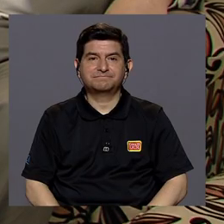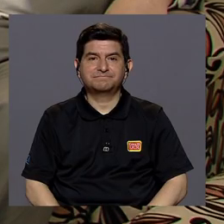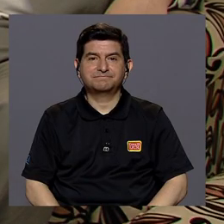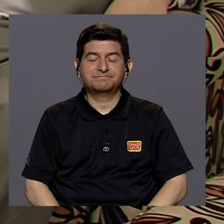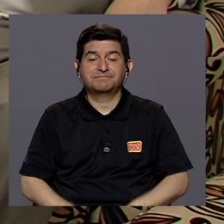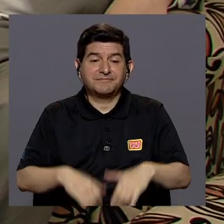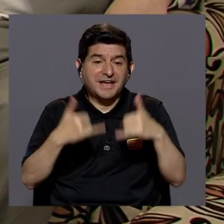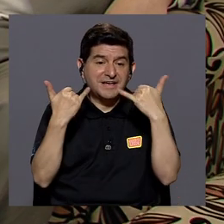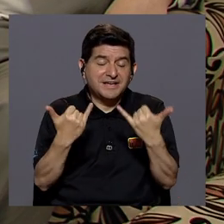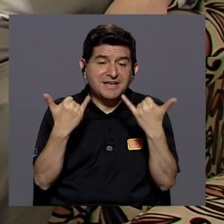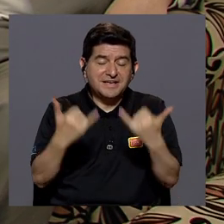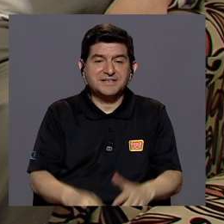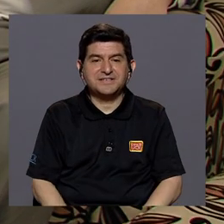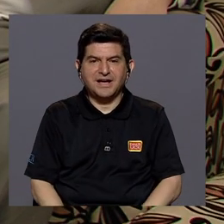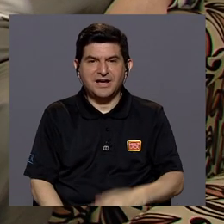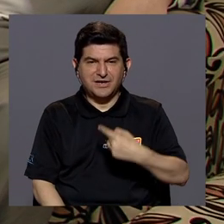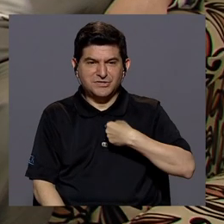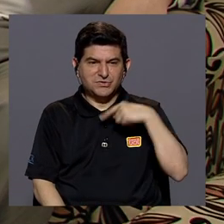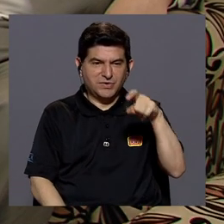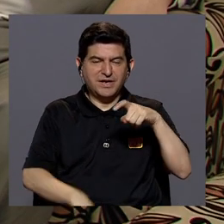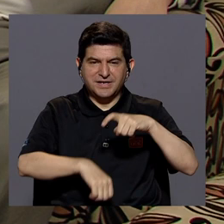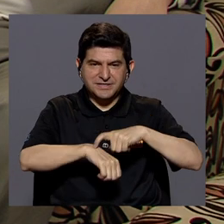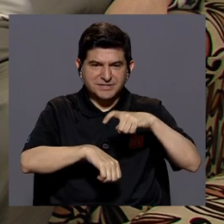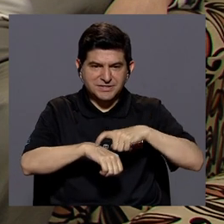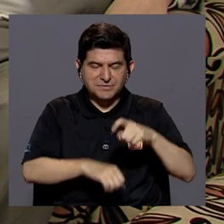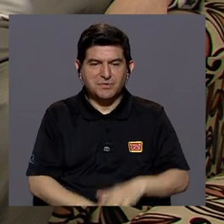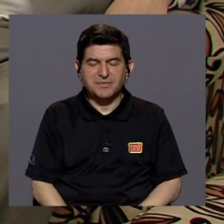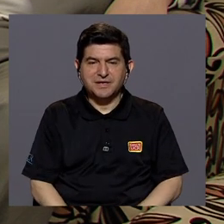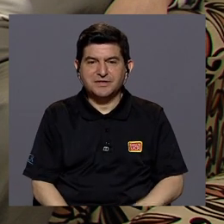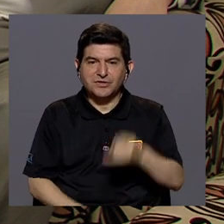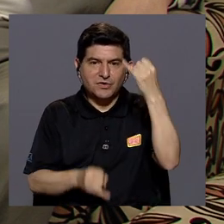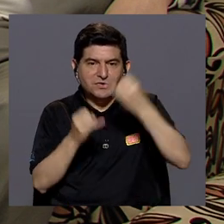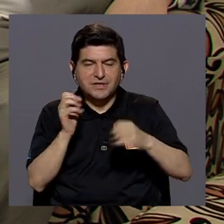Ya, ahí me corté por toda posibilidad